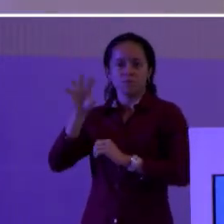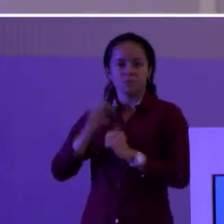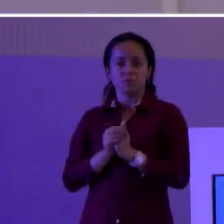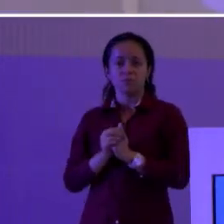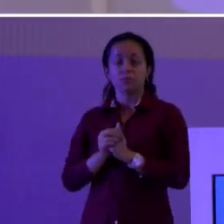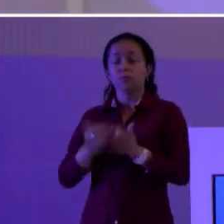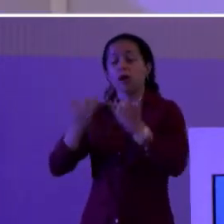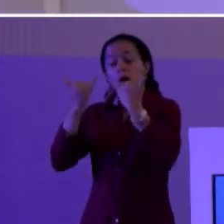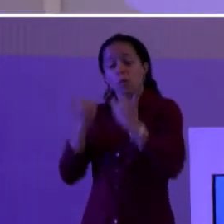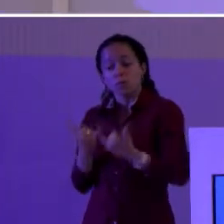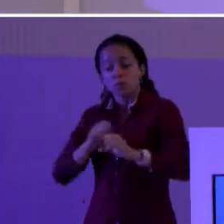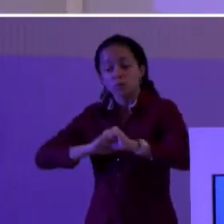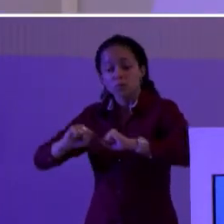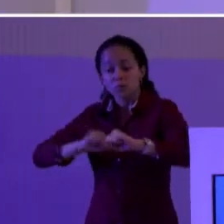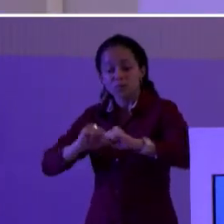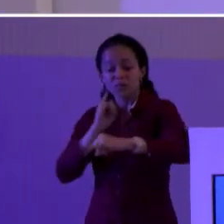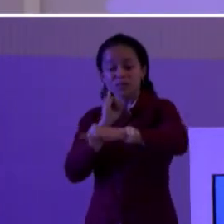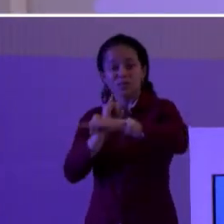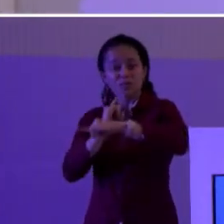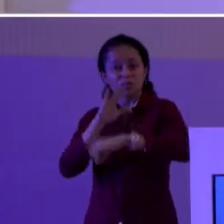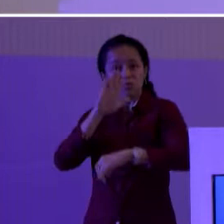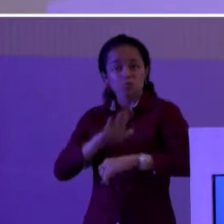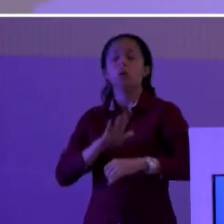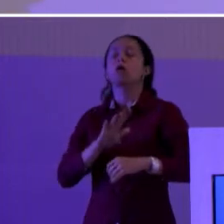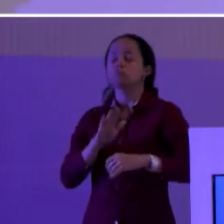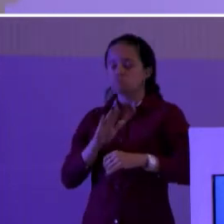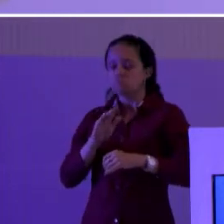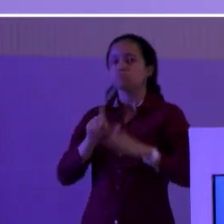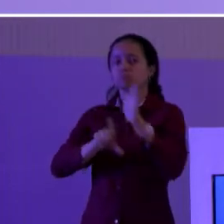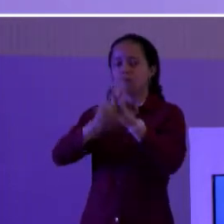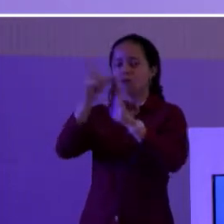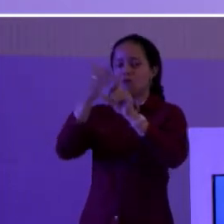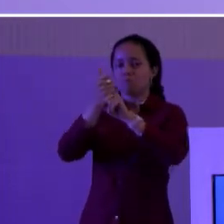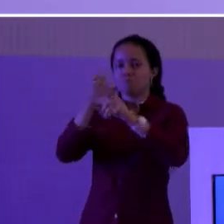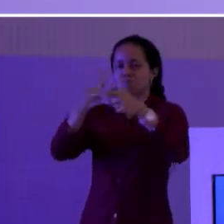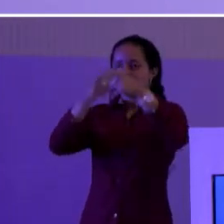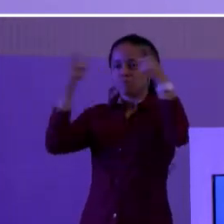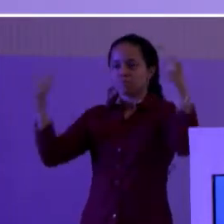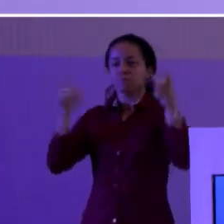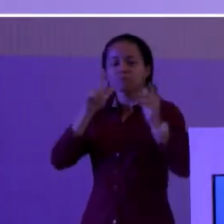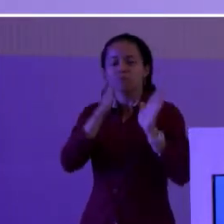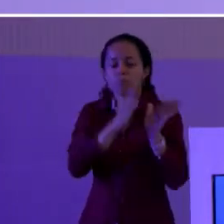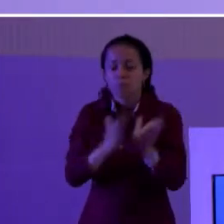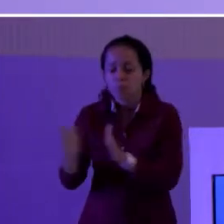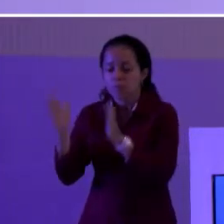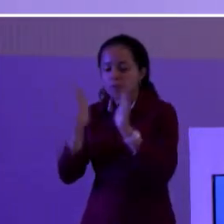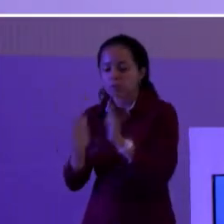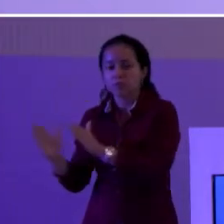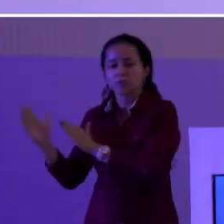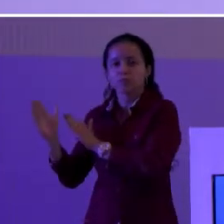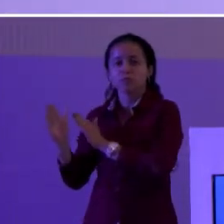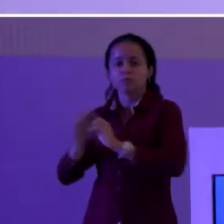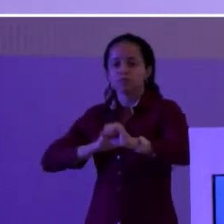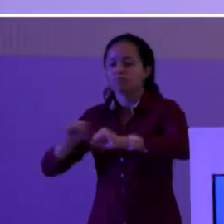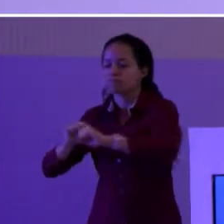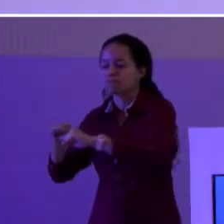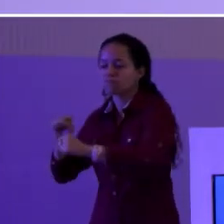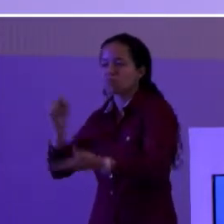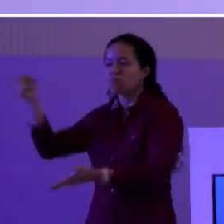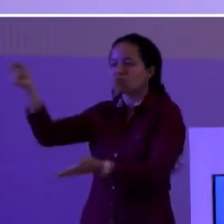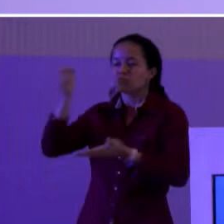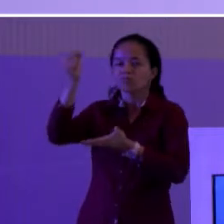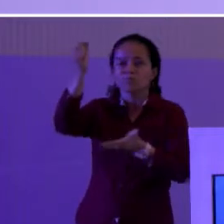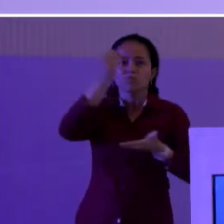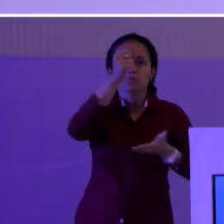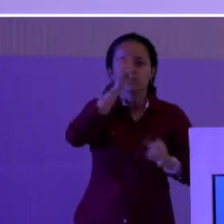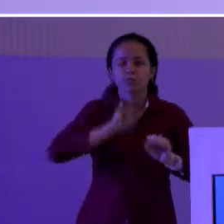ver con la gestión institucional, también obtuvimos grandes logros significativos frente a la planeación y la gestión de los recursos. Una